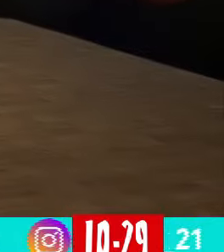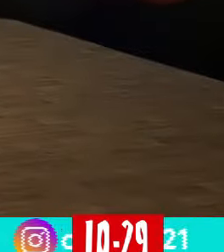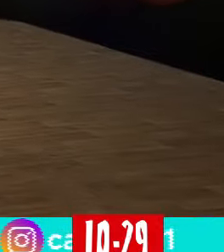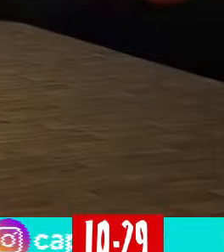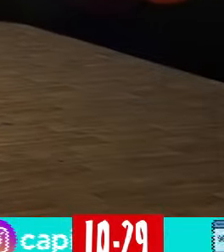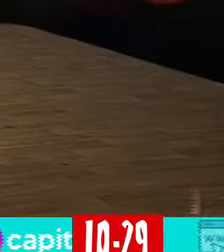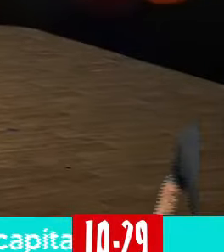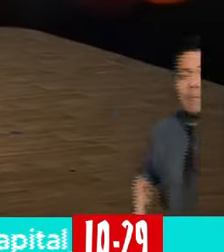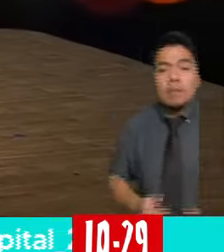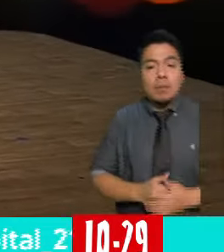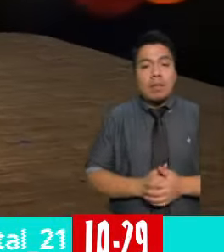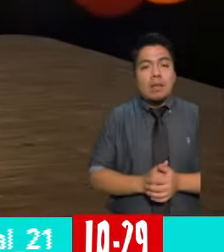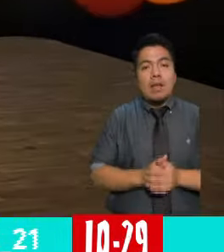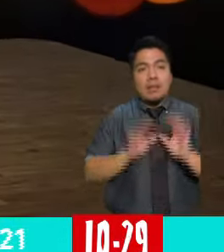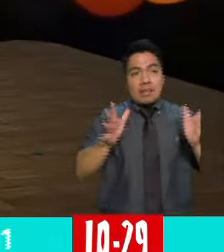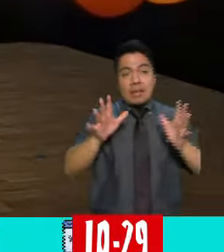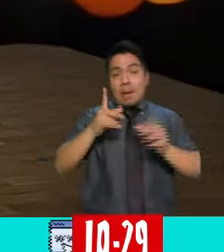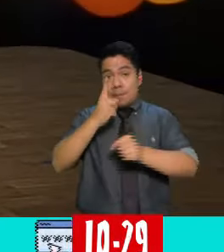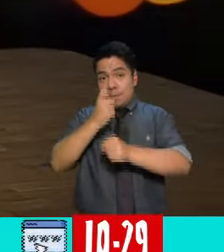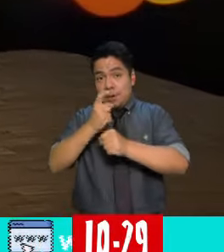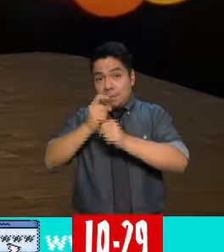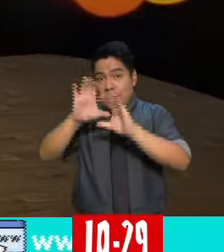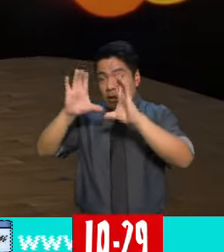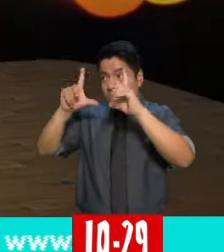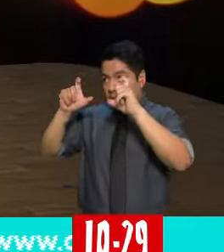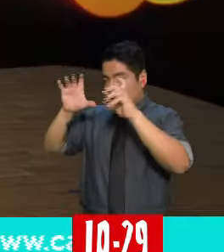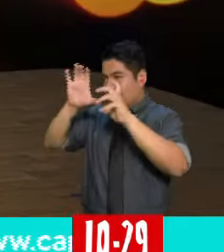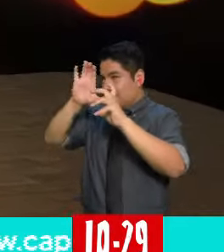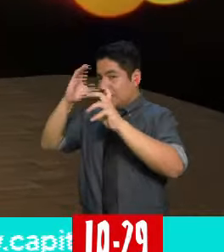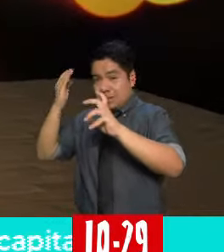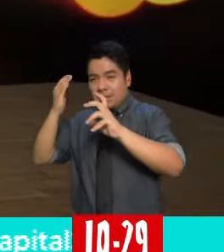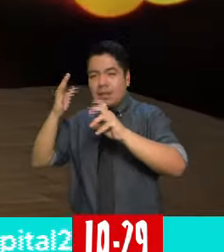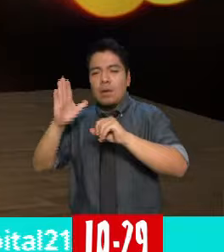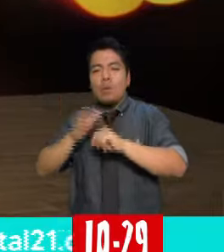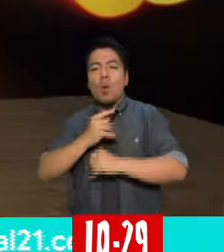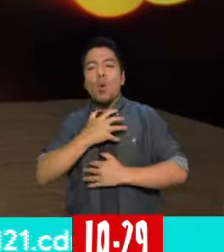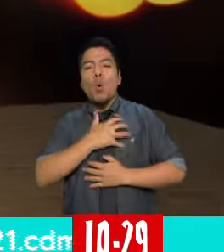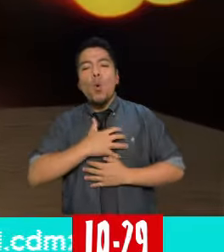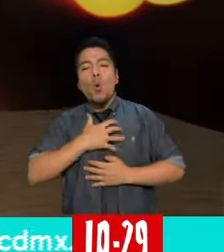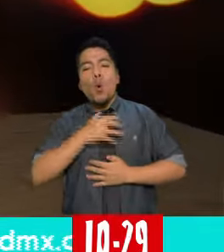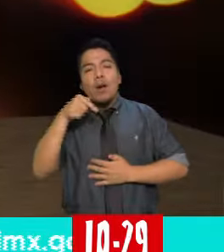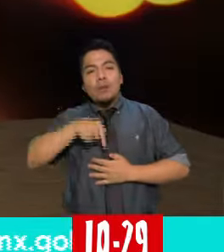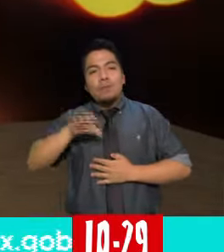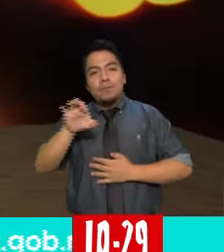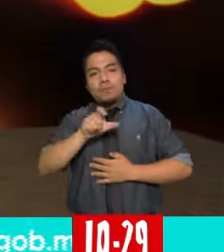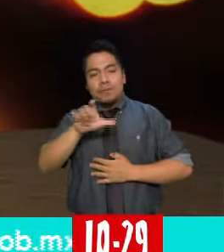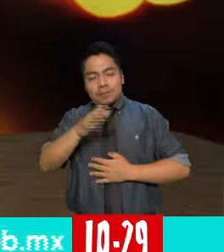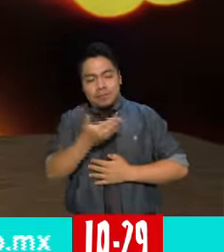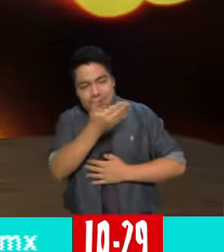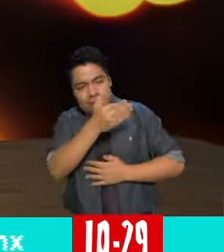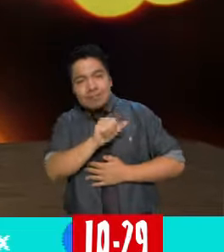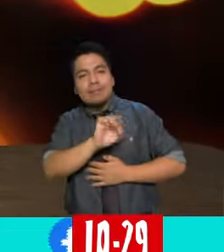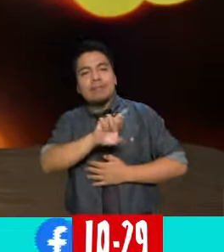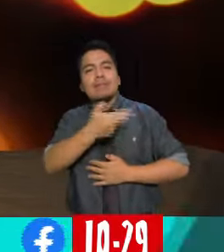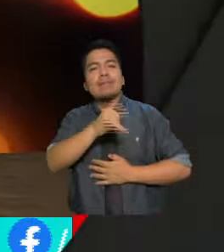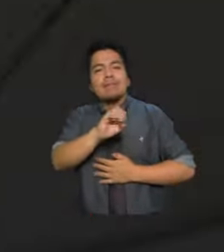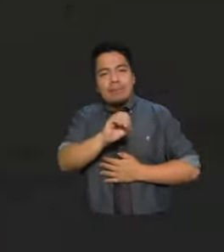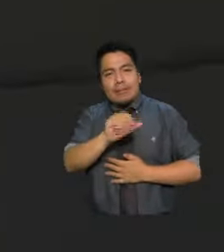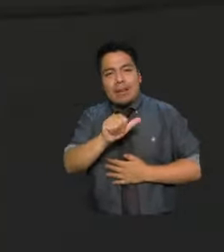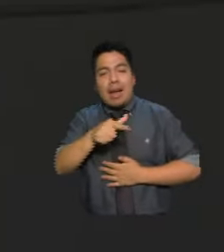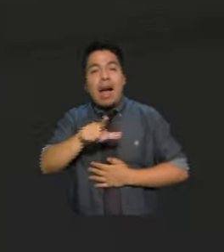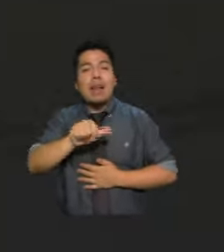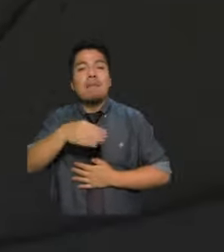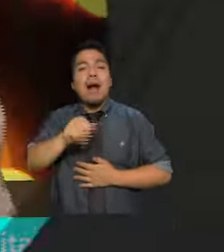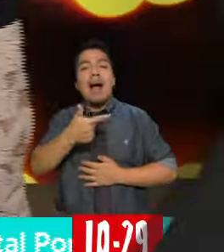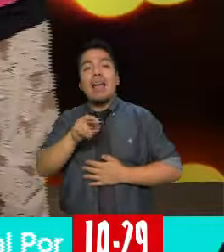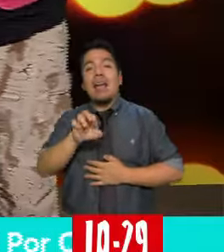una vez primero la selfie. Con el Sergio. Pero sonríe, Sergio, como si estuvieras contento de estar en Capital. ¡Sergio Almaguer! ¡El aplauso